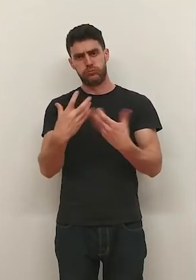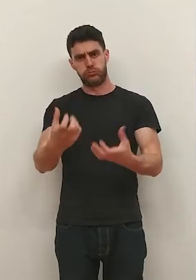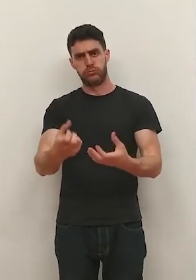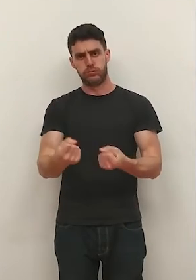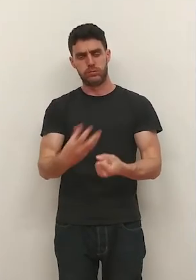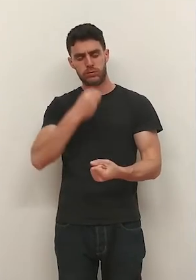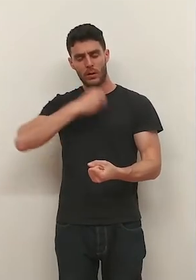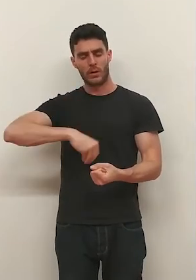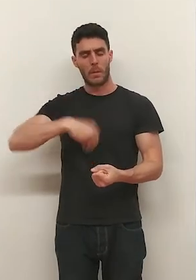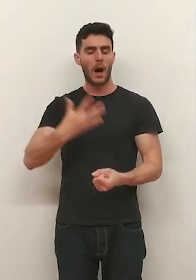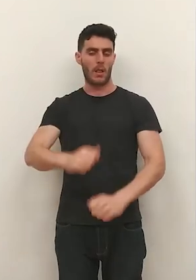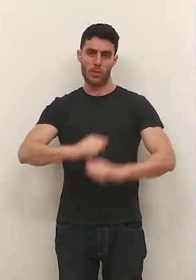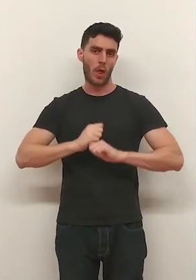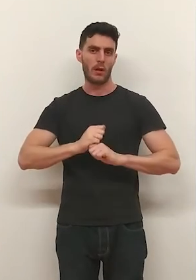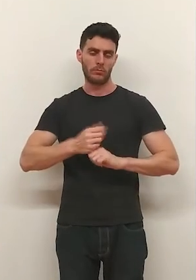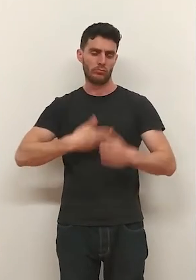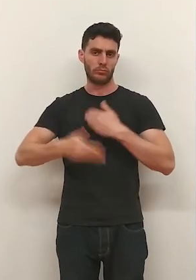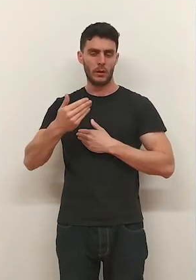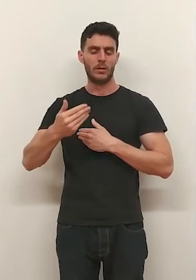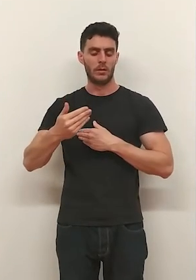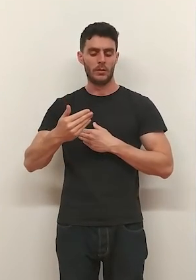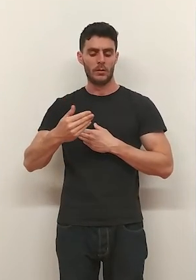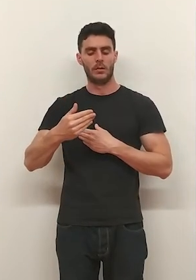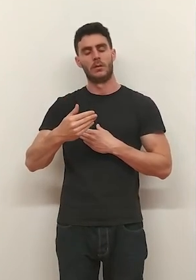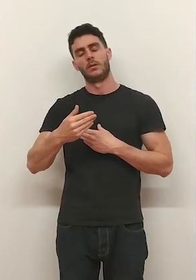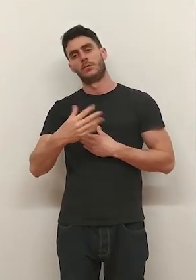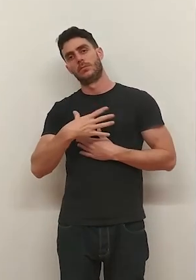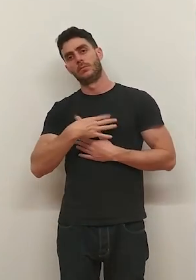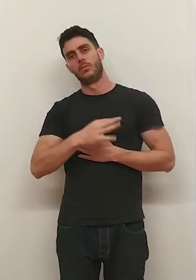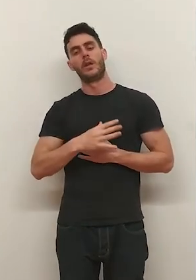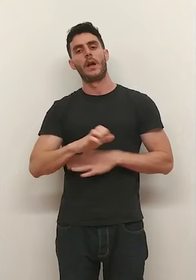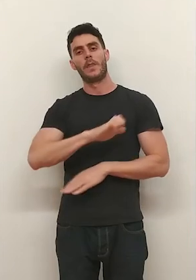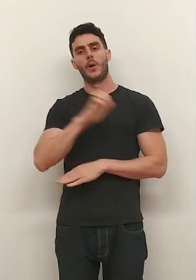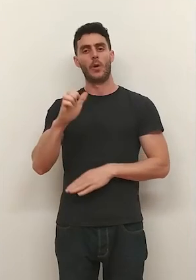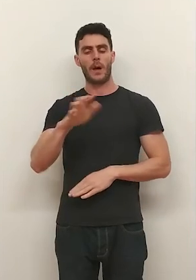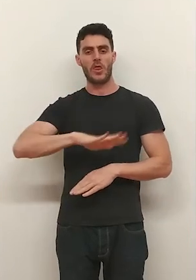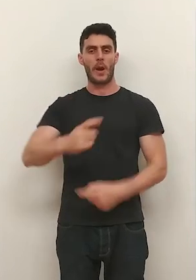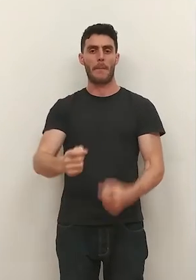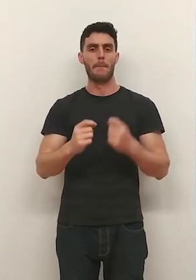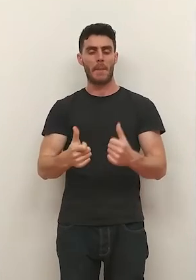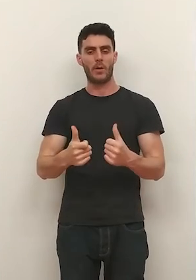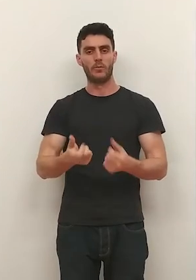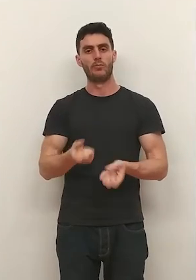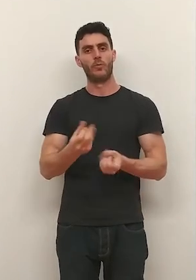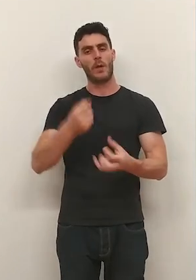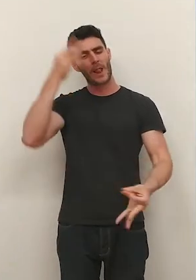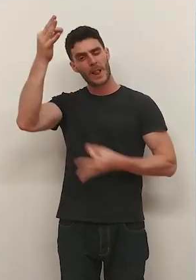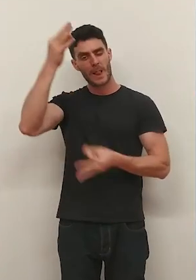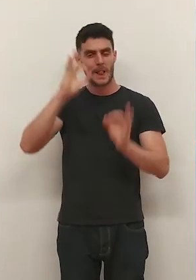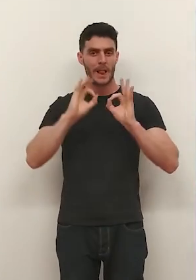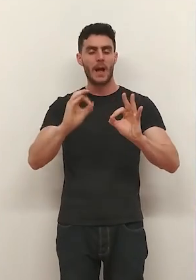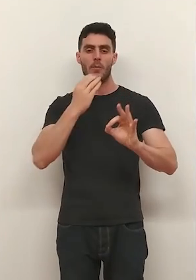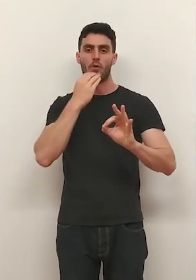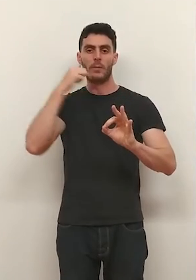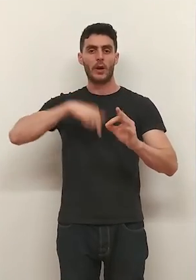información extraordinaria, que seguramente habrá en pocos sitios de Europa una información tan detallada como